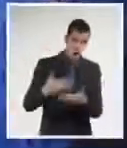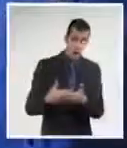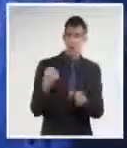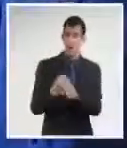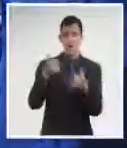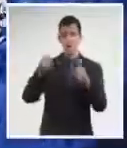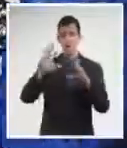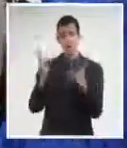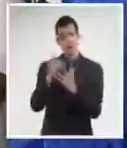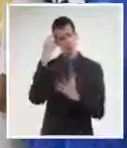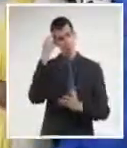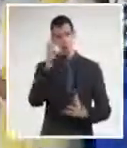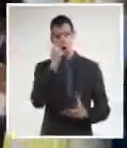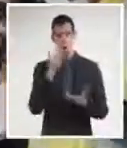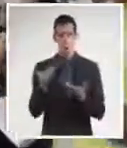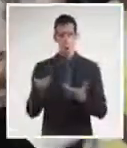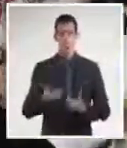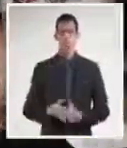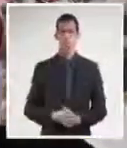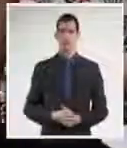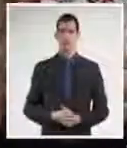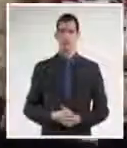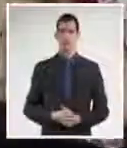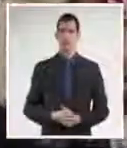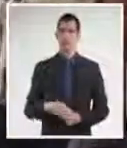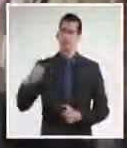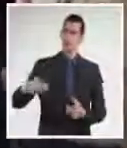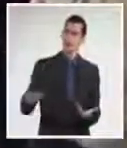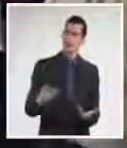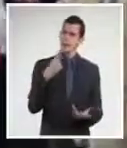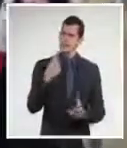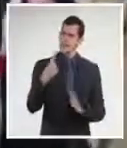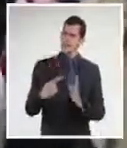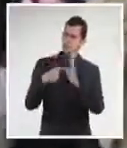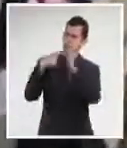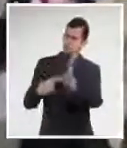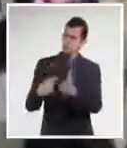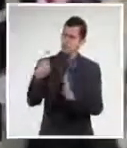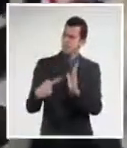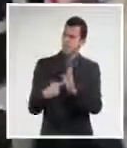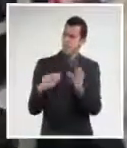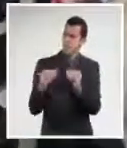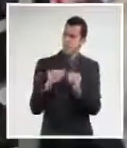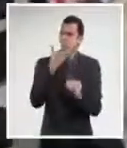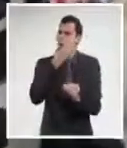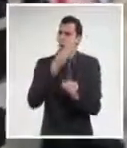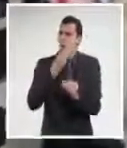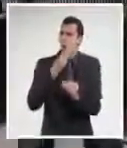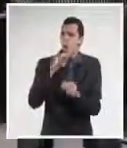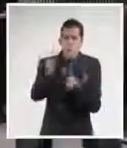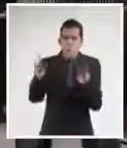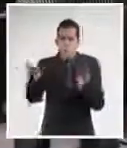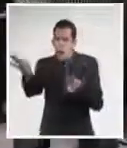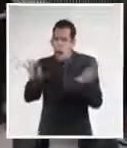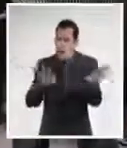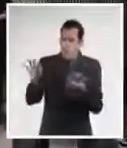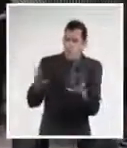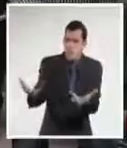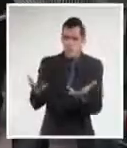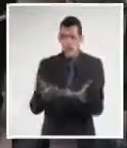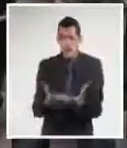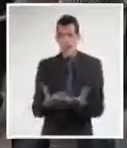audiovisuales del colectivo, se refirió a la importancia de integrar más jóvenes al medio y propuso crear un laboratorio periodístico a modo de